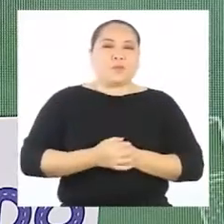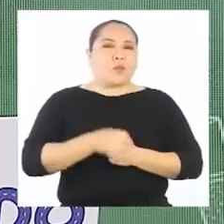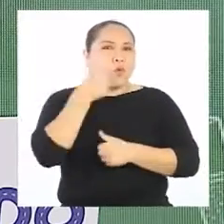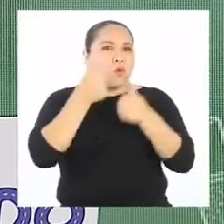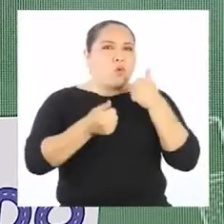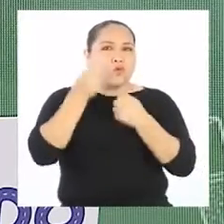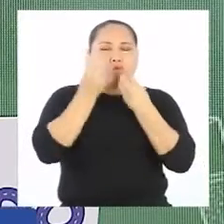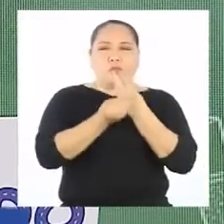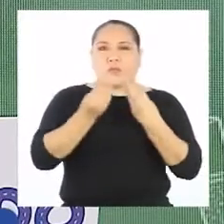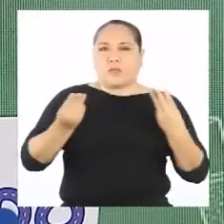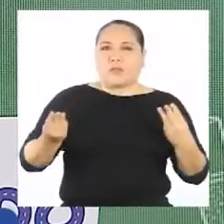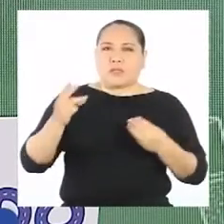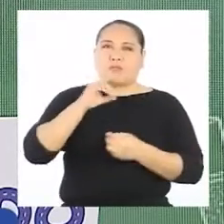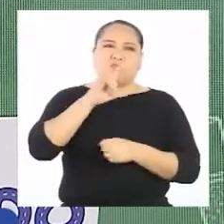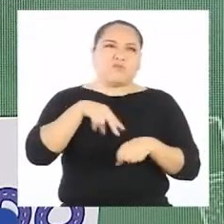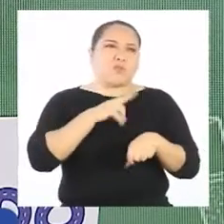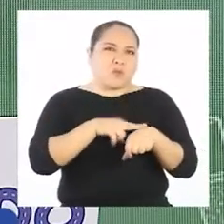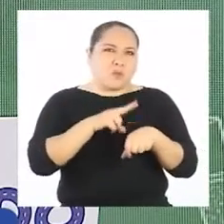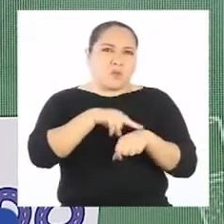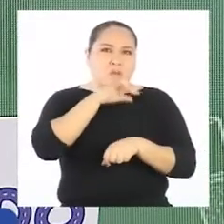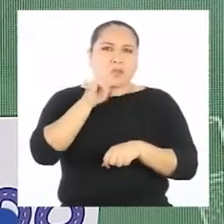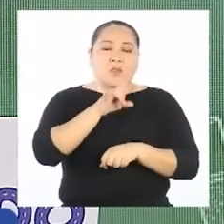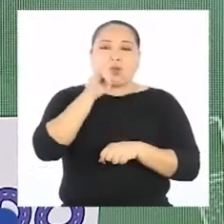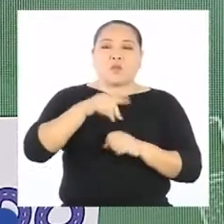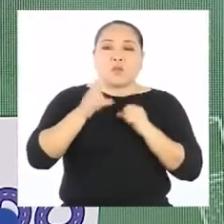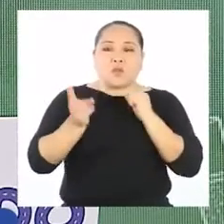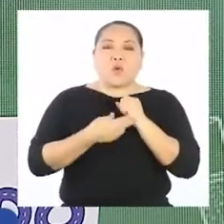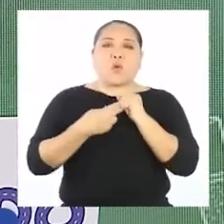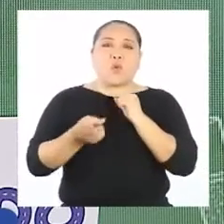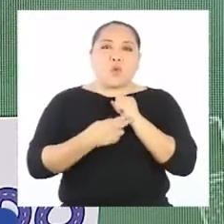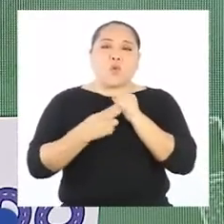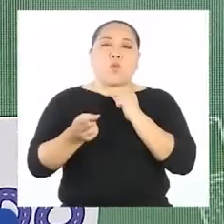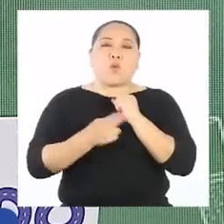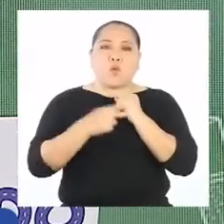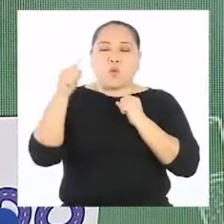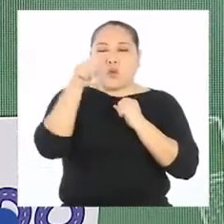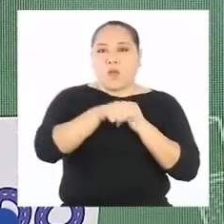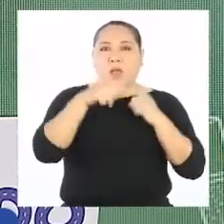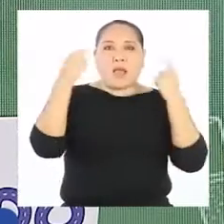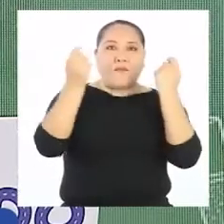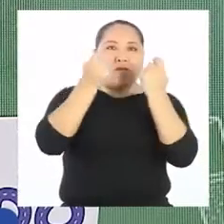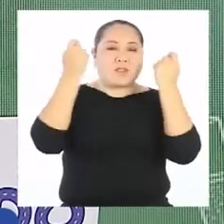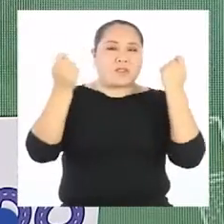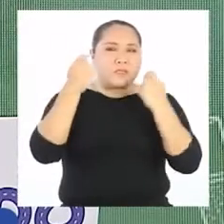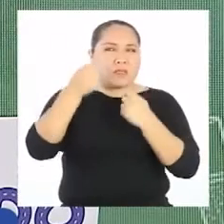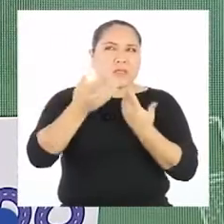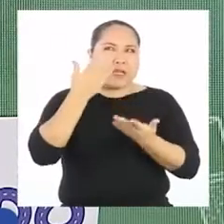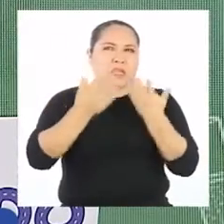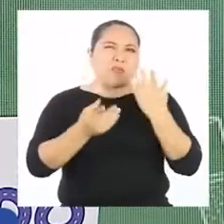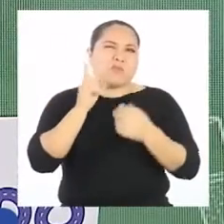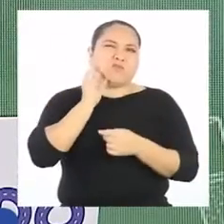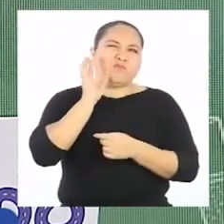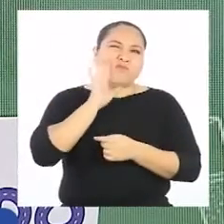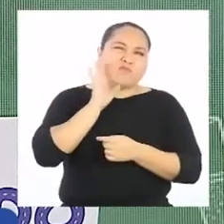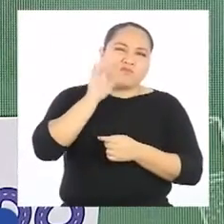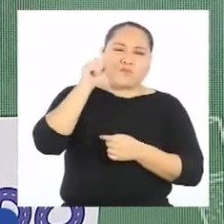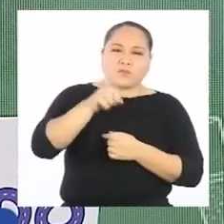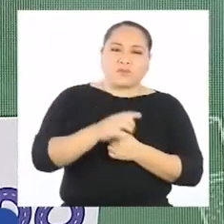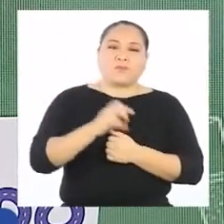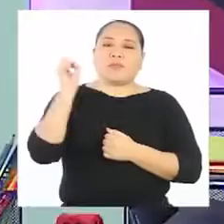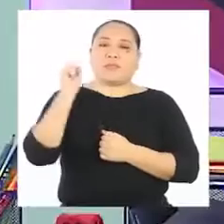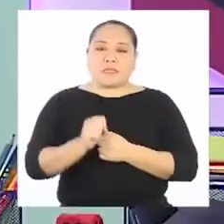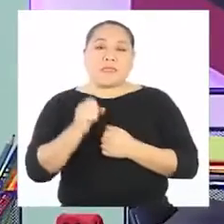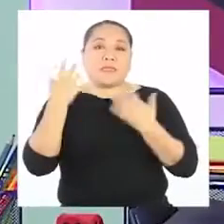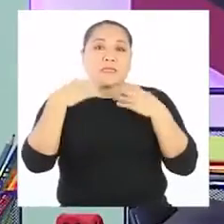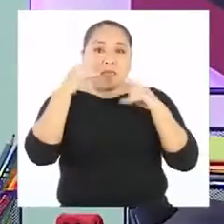la investigación. ¿Cuáles son los materiales que comúnmente se utilizan y acumulan durante las festividades y que pueden resultar